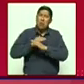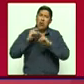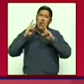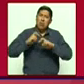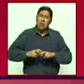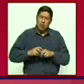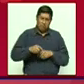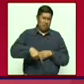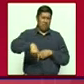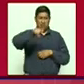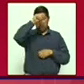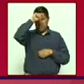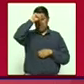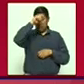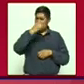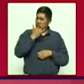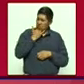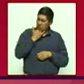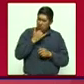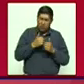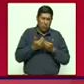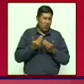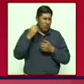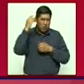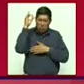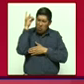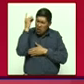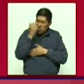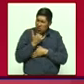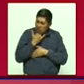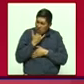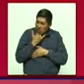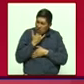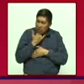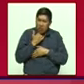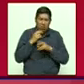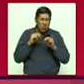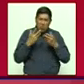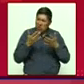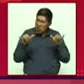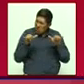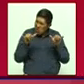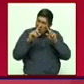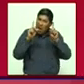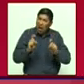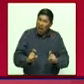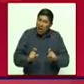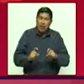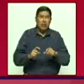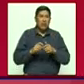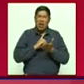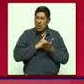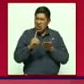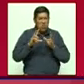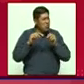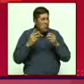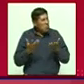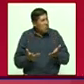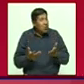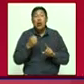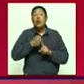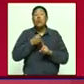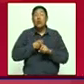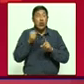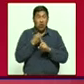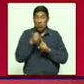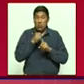en cuestión principios sustantivos del Estado plurinacional, como la igualdad de todos ante la ley, la vigencia del Estado de Derecho y la lucha contra la